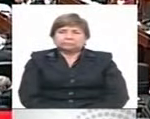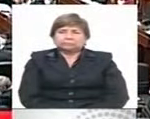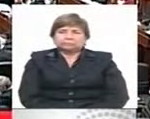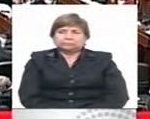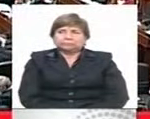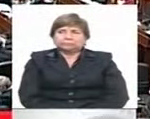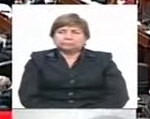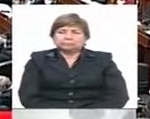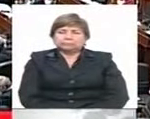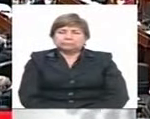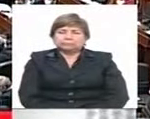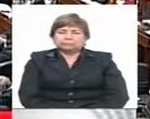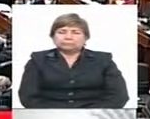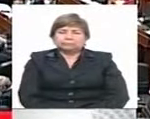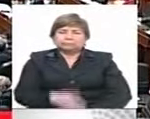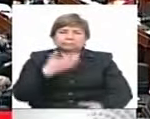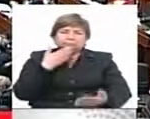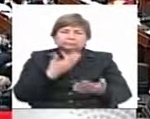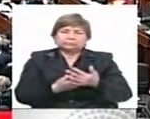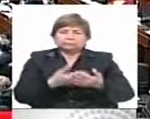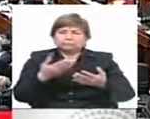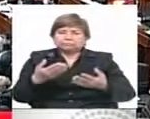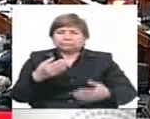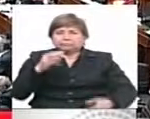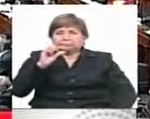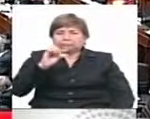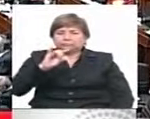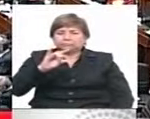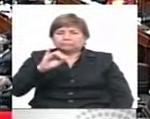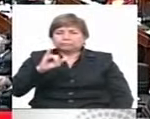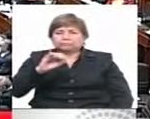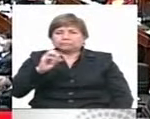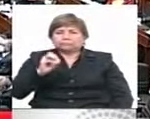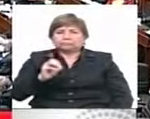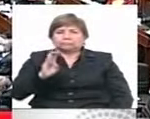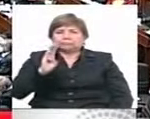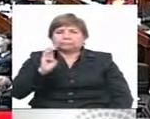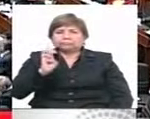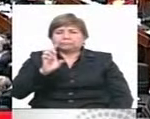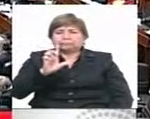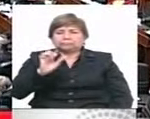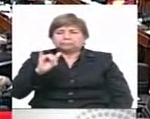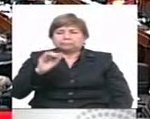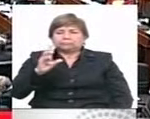Gracias. Tiene la palabra el congresista Guido Bellido Ugarte, por 2 minutos.